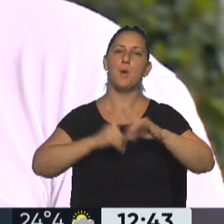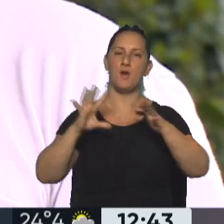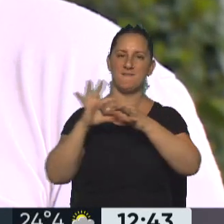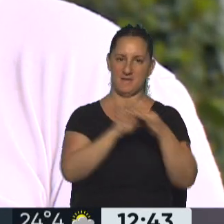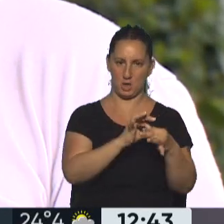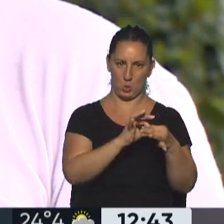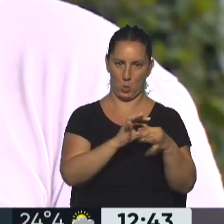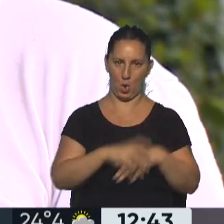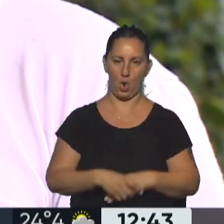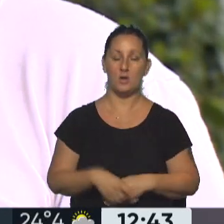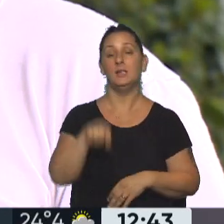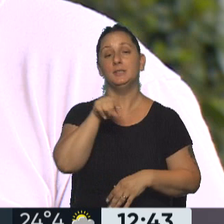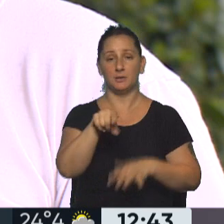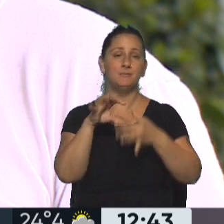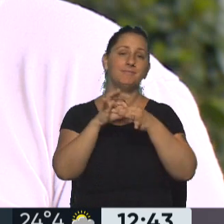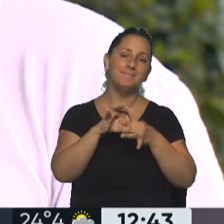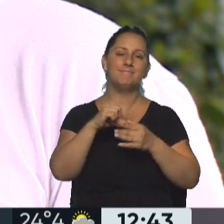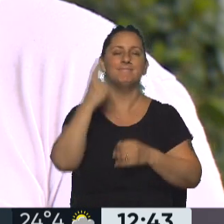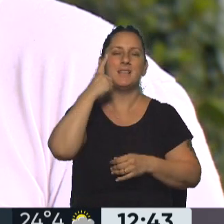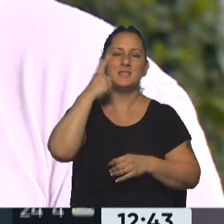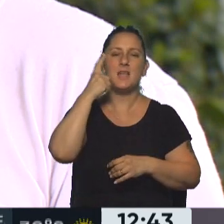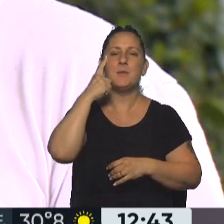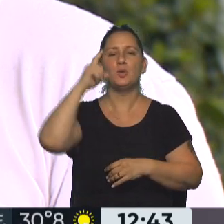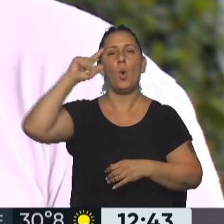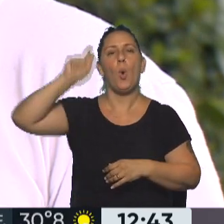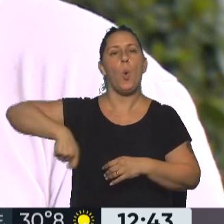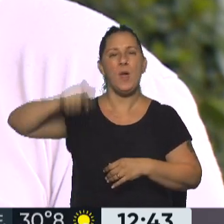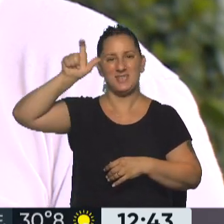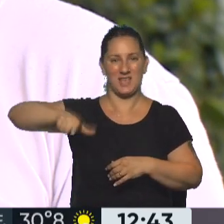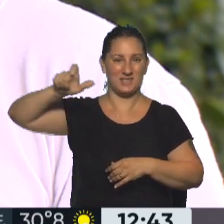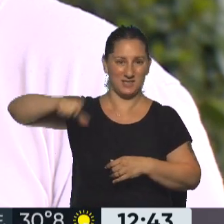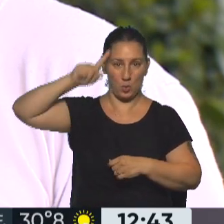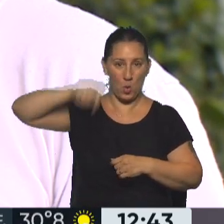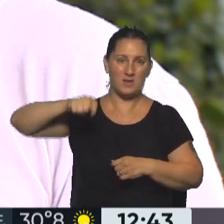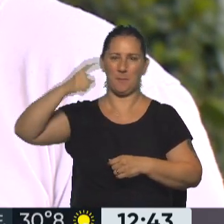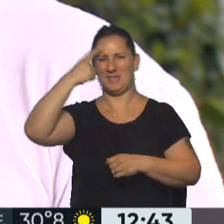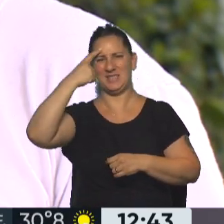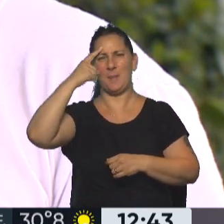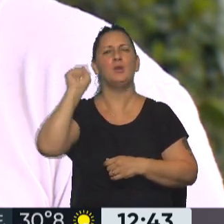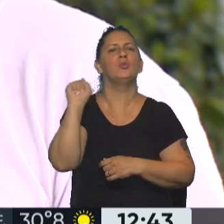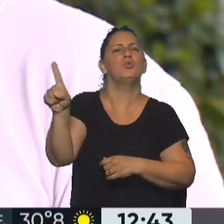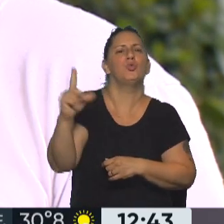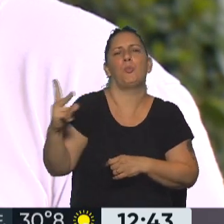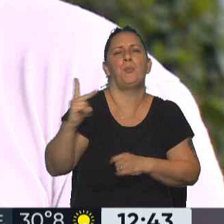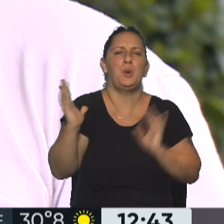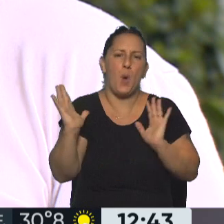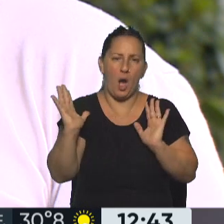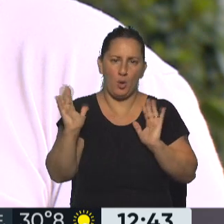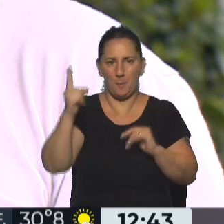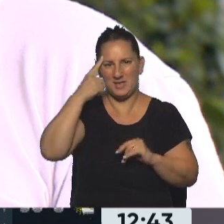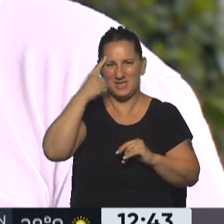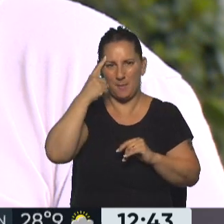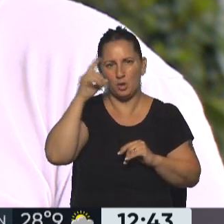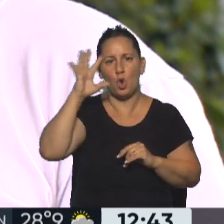que ver justamente con la construcción de la de los jueces sus pensamientos personales con respecto